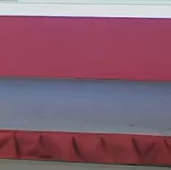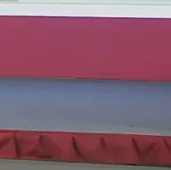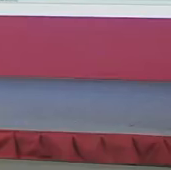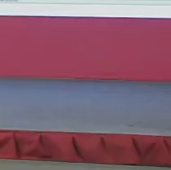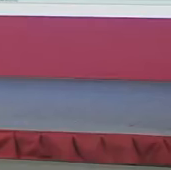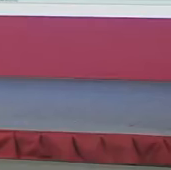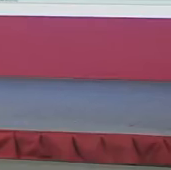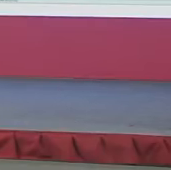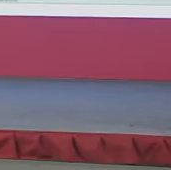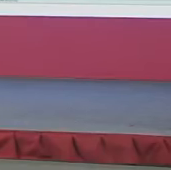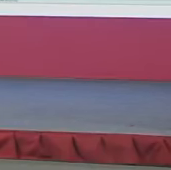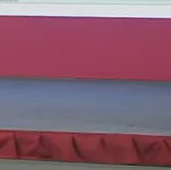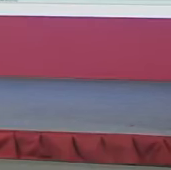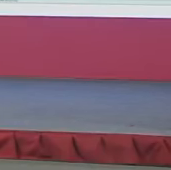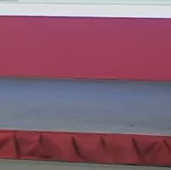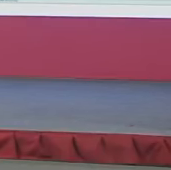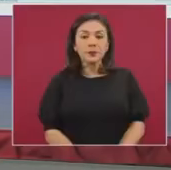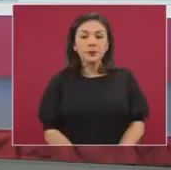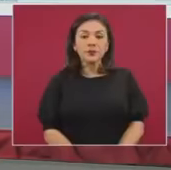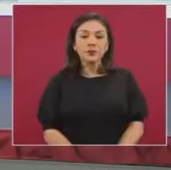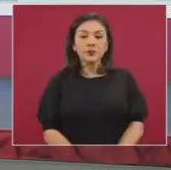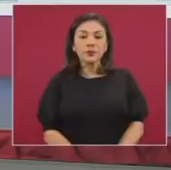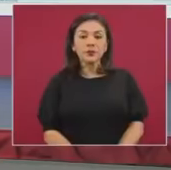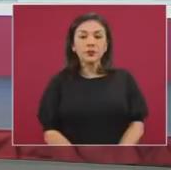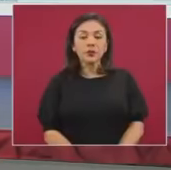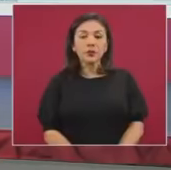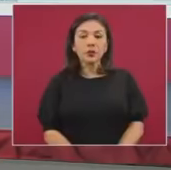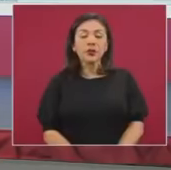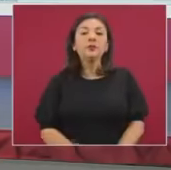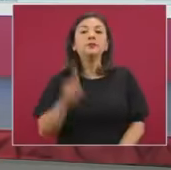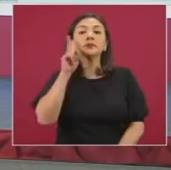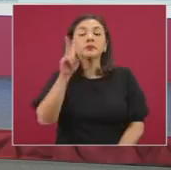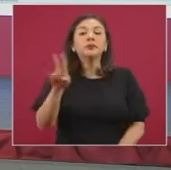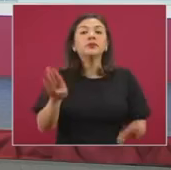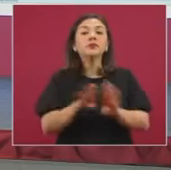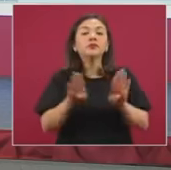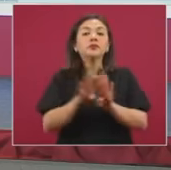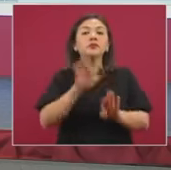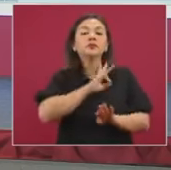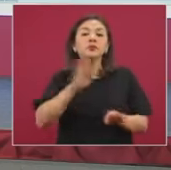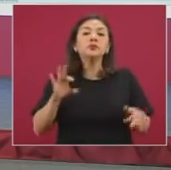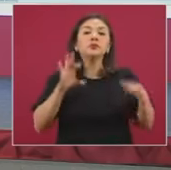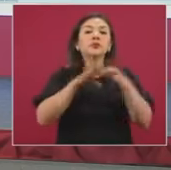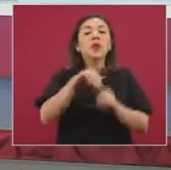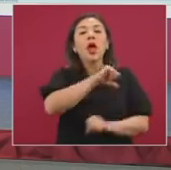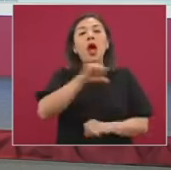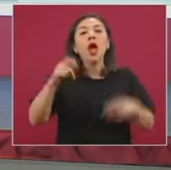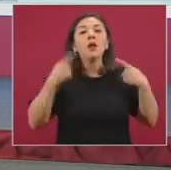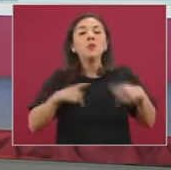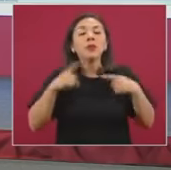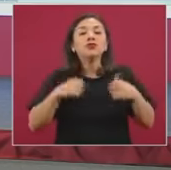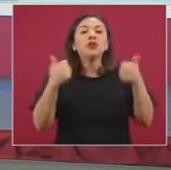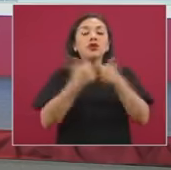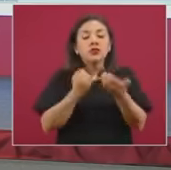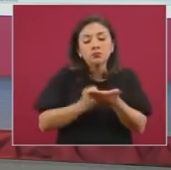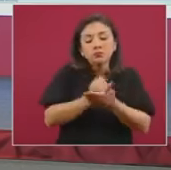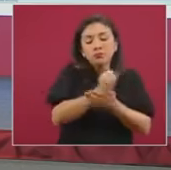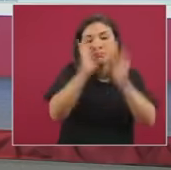hemos incluido otras formas de confirmación, como puede ser la asociación epidemiológica o la